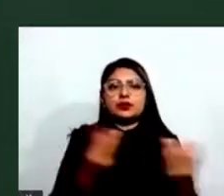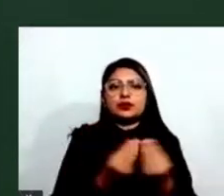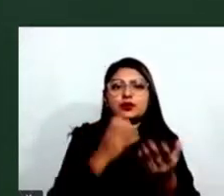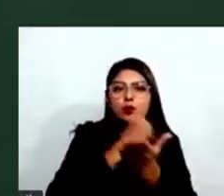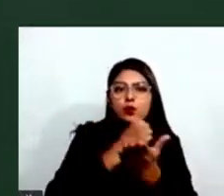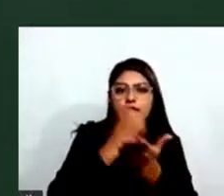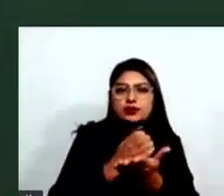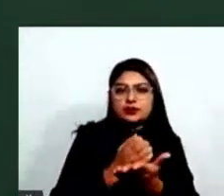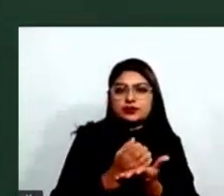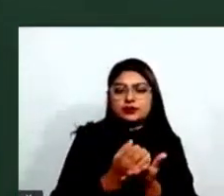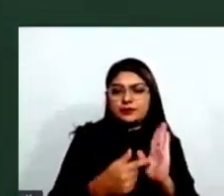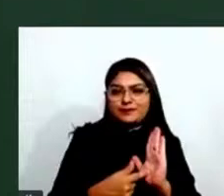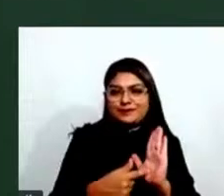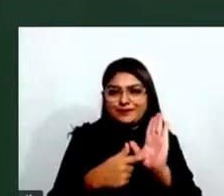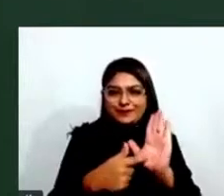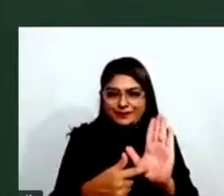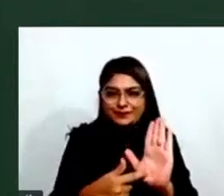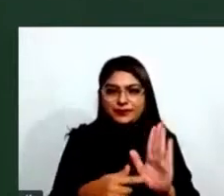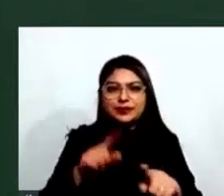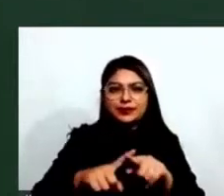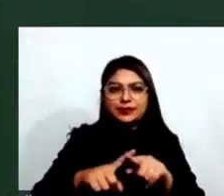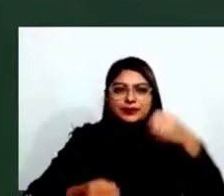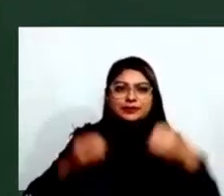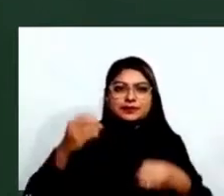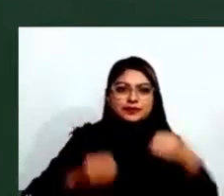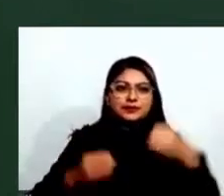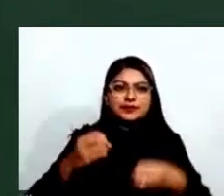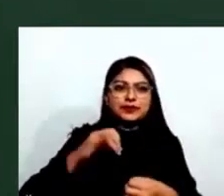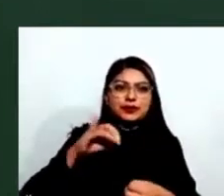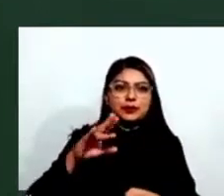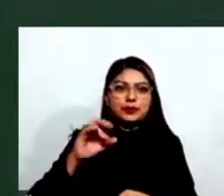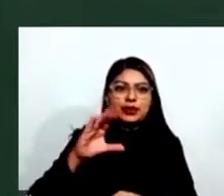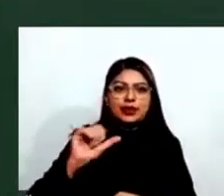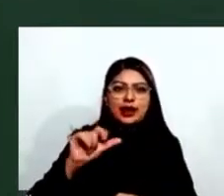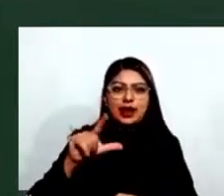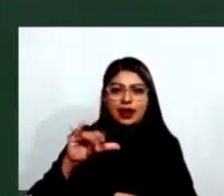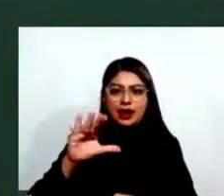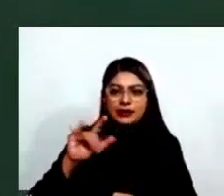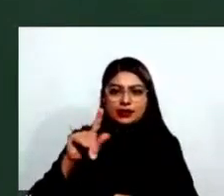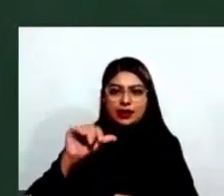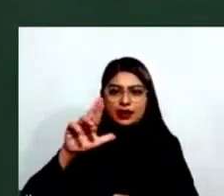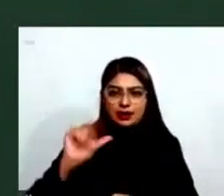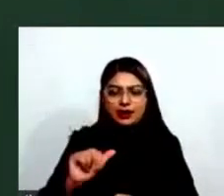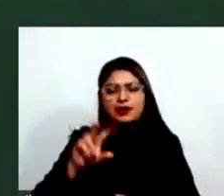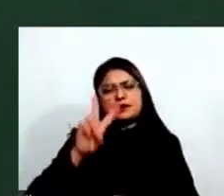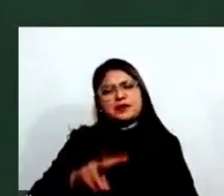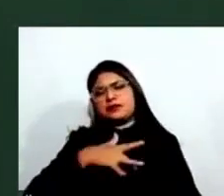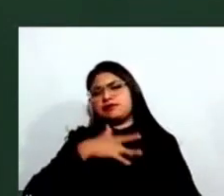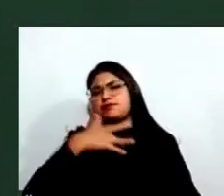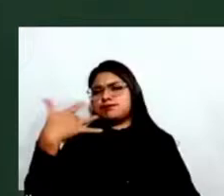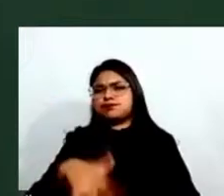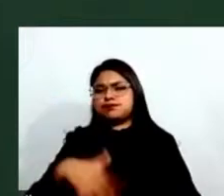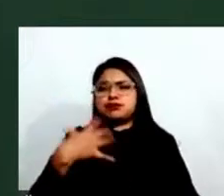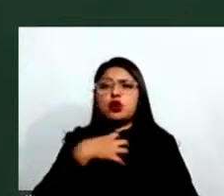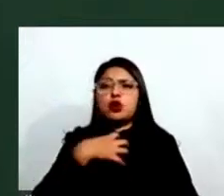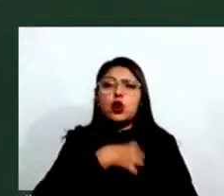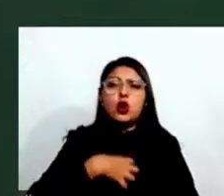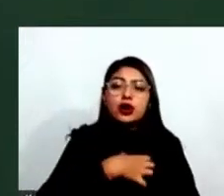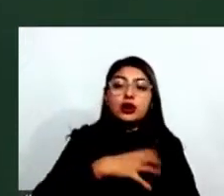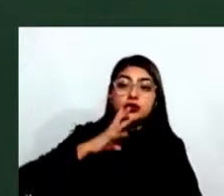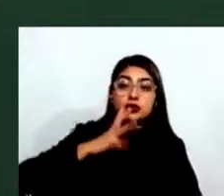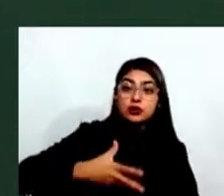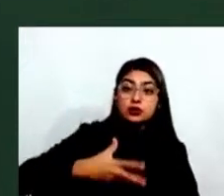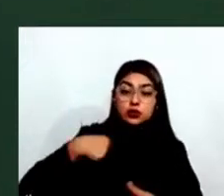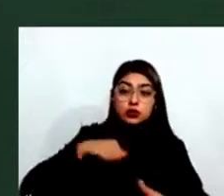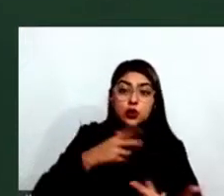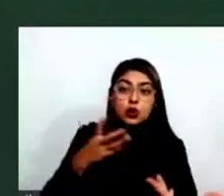González Alcántara Carrancá. Muchísimas gracias, ministro, es un verdadero honor contar con usted en este evento, y al director jurídico de la